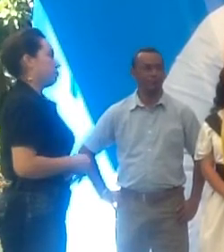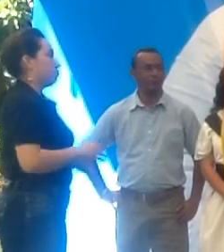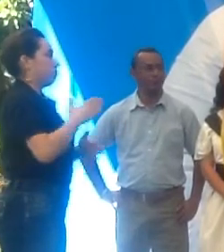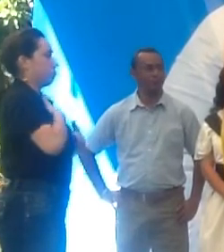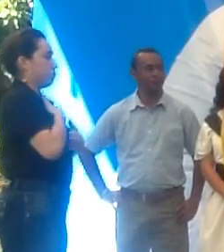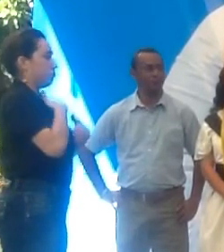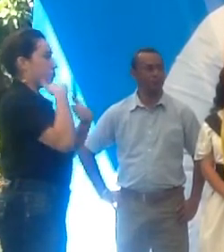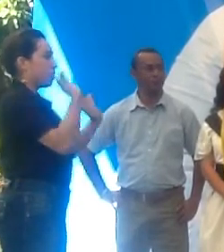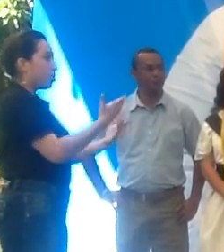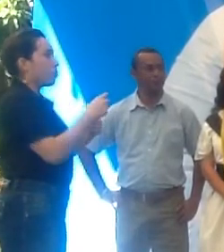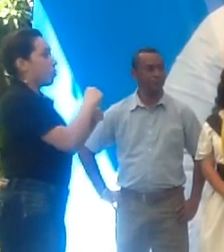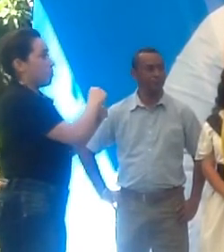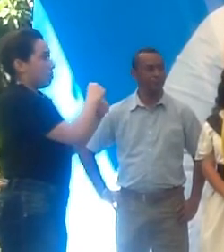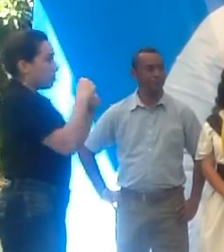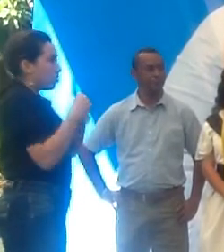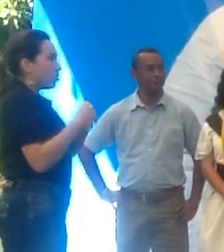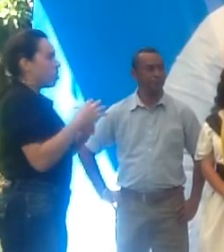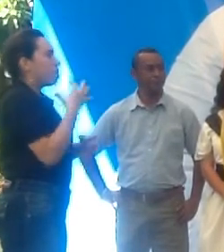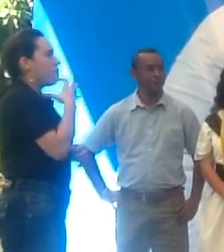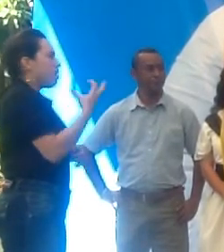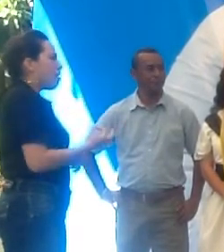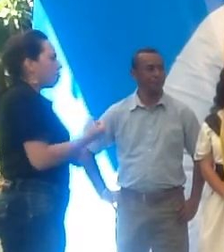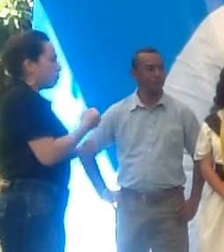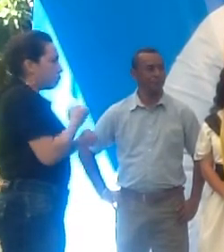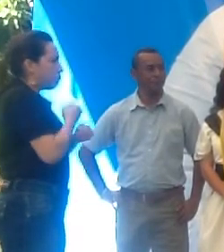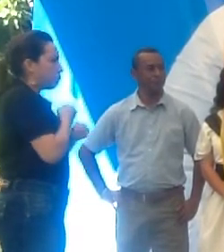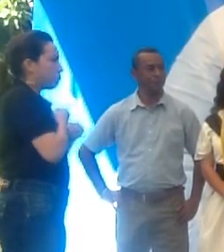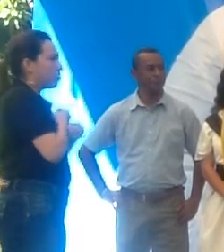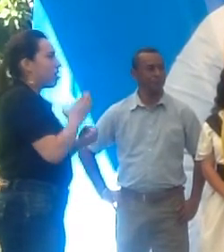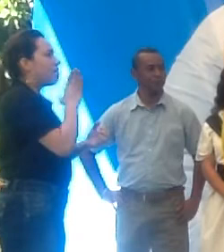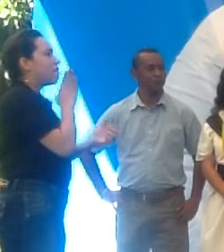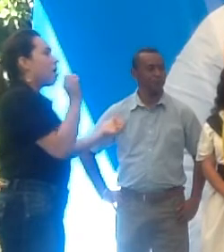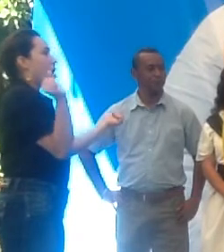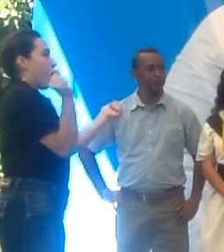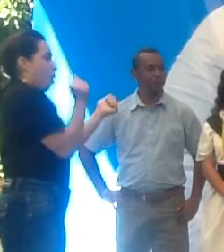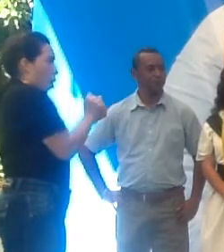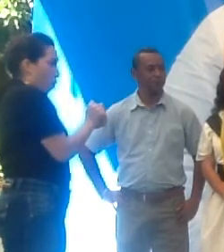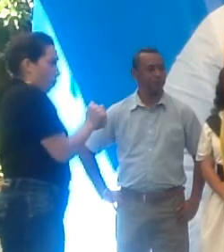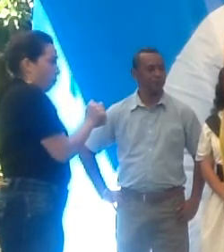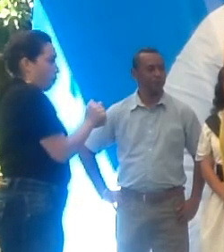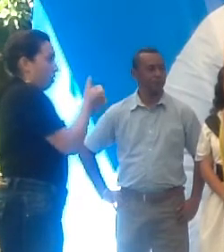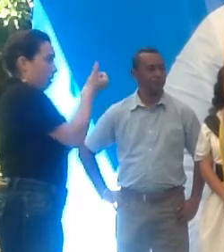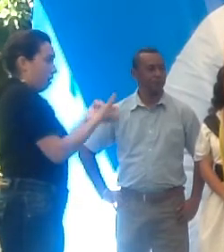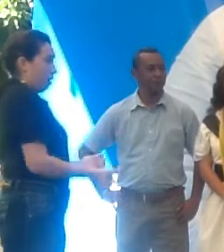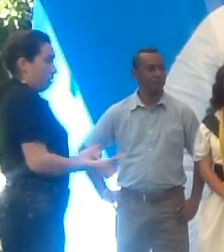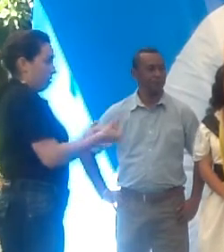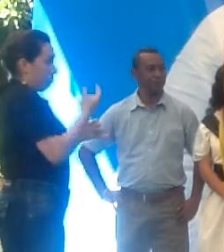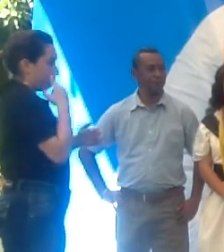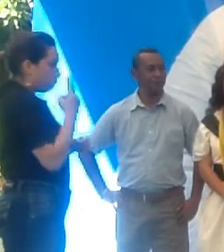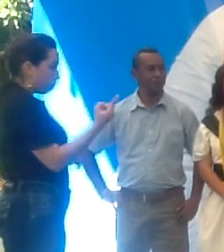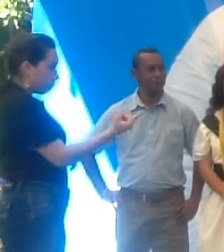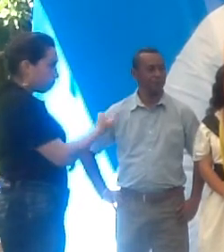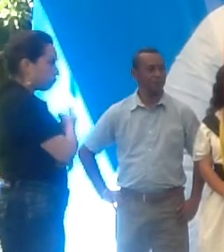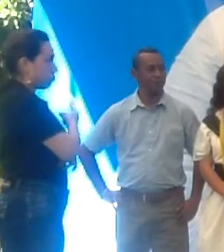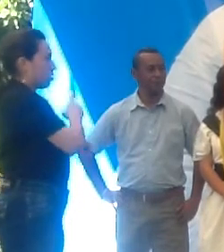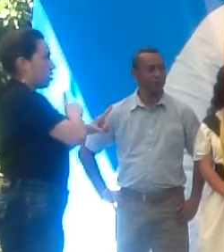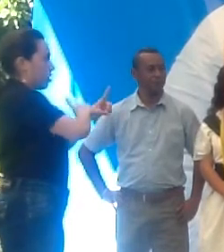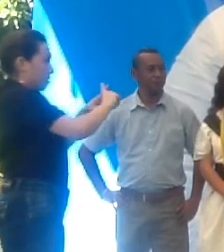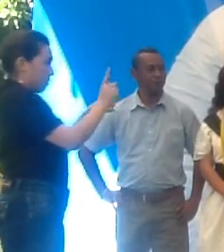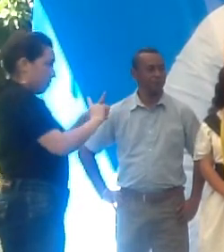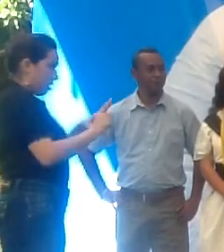saludo muy especial, con mucho cariño, a quienes me acompañan aquí en esta tarima de los